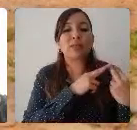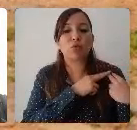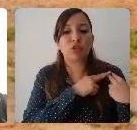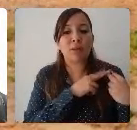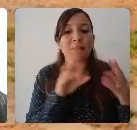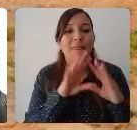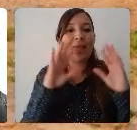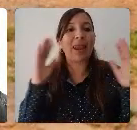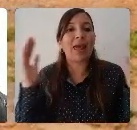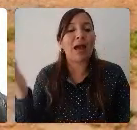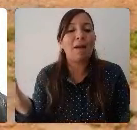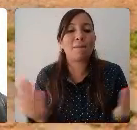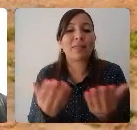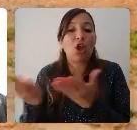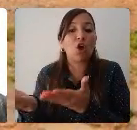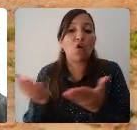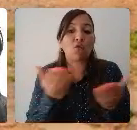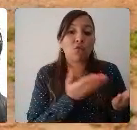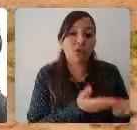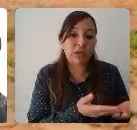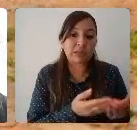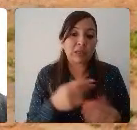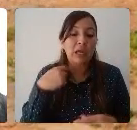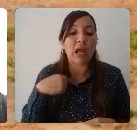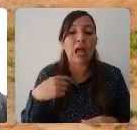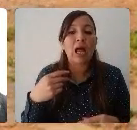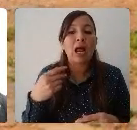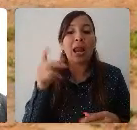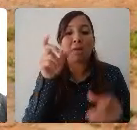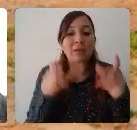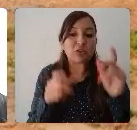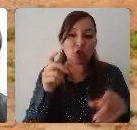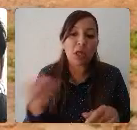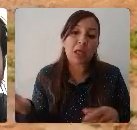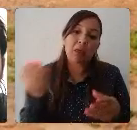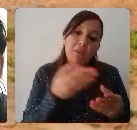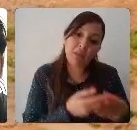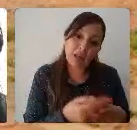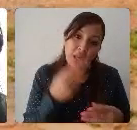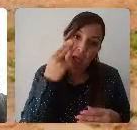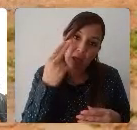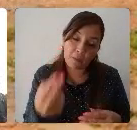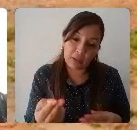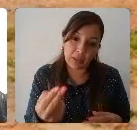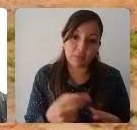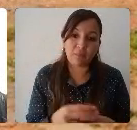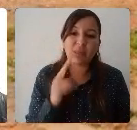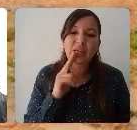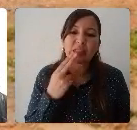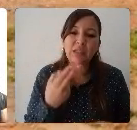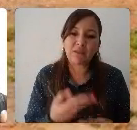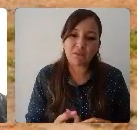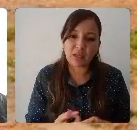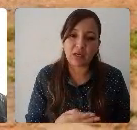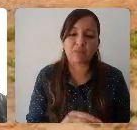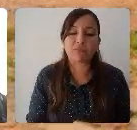a ofrecer al visitante, ¿no? Obviamente esto para nosotros es un turismo comunitario en cómo las comunidades se